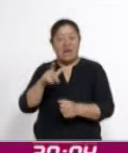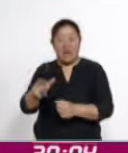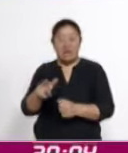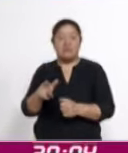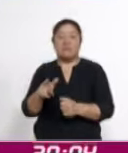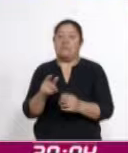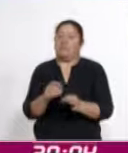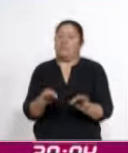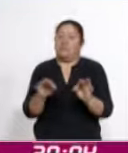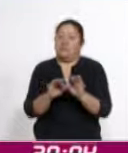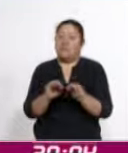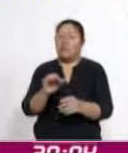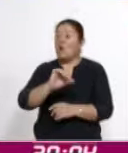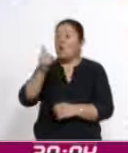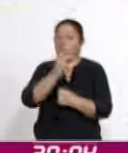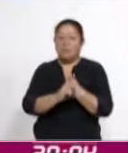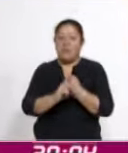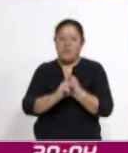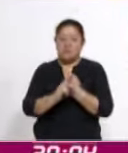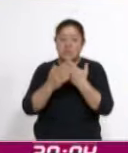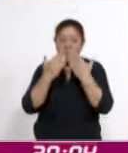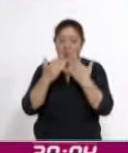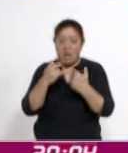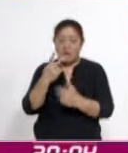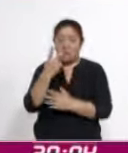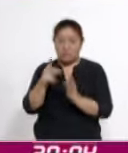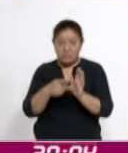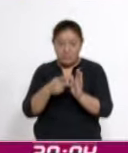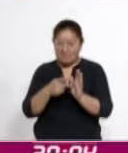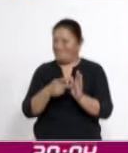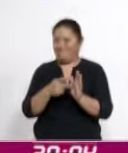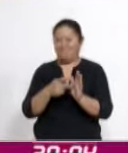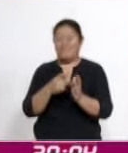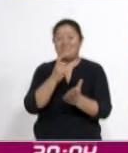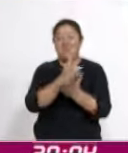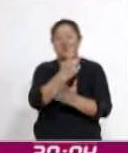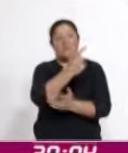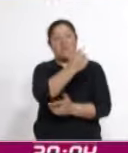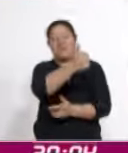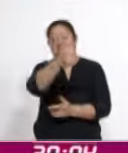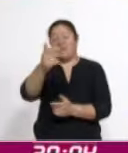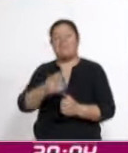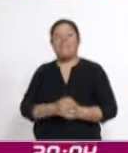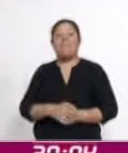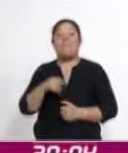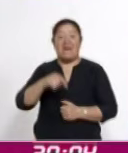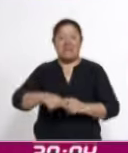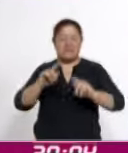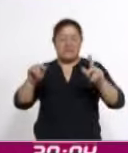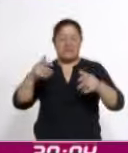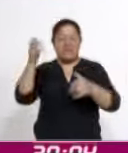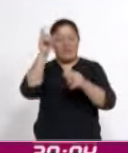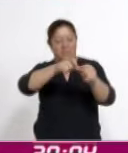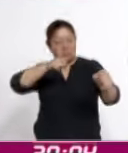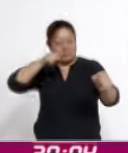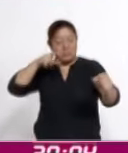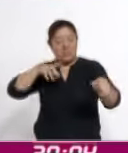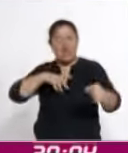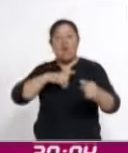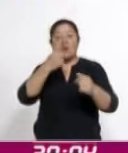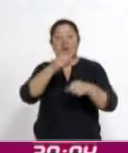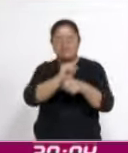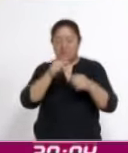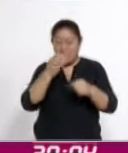otro país ha recibido este evento más de dos veces en Tlaxcala la fiebre del tiro con arco se vivirá a lo largo de esta